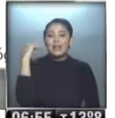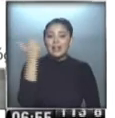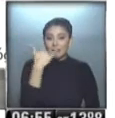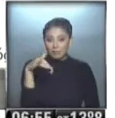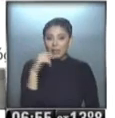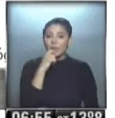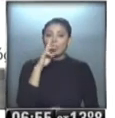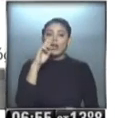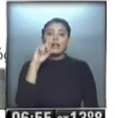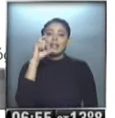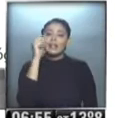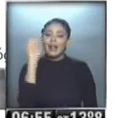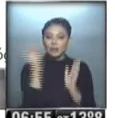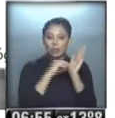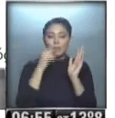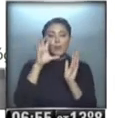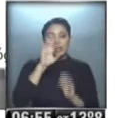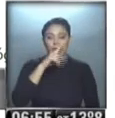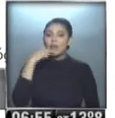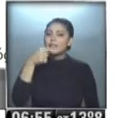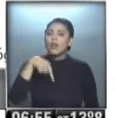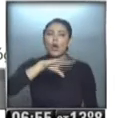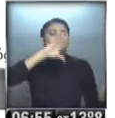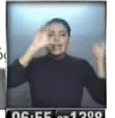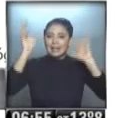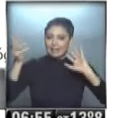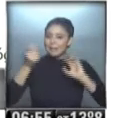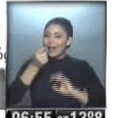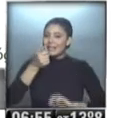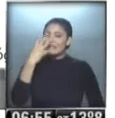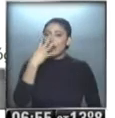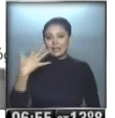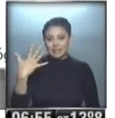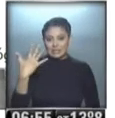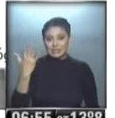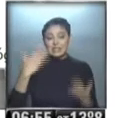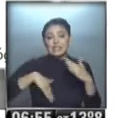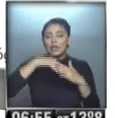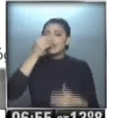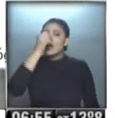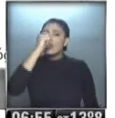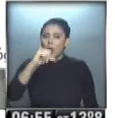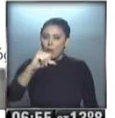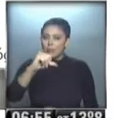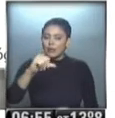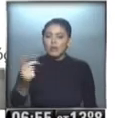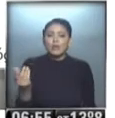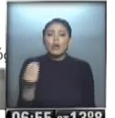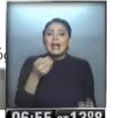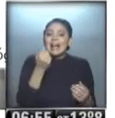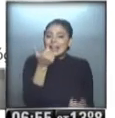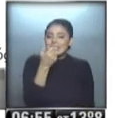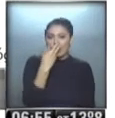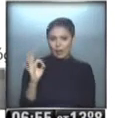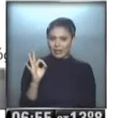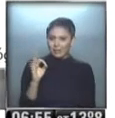630. Ricardo M. Morales en San Juan. Para hoy el pronóstico es de casi 45 grados. Y para el fin de semana, sábado y domingo, de casi 40.